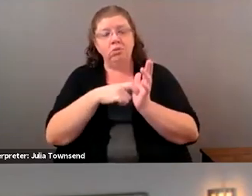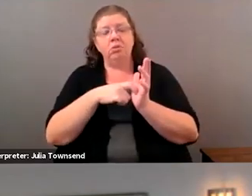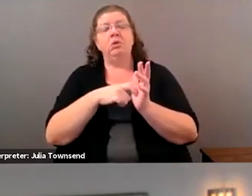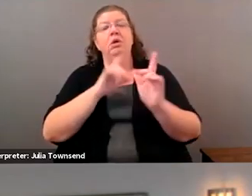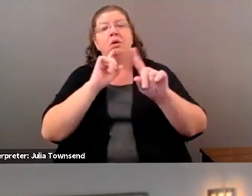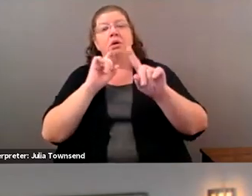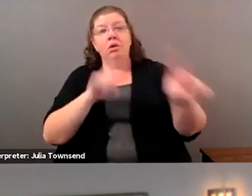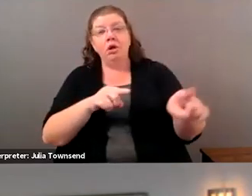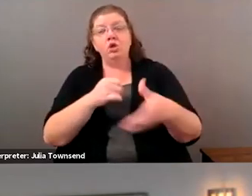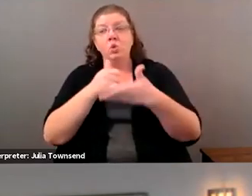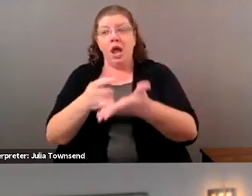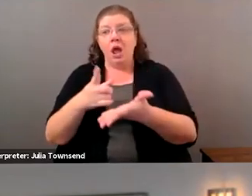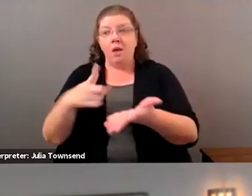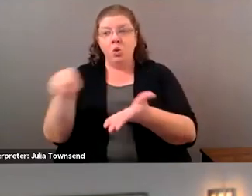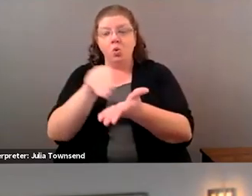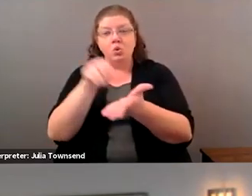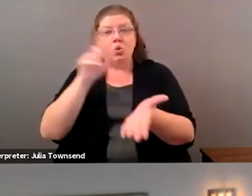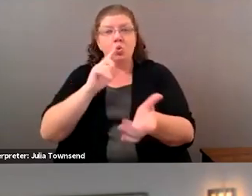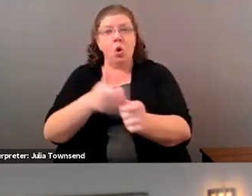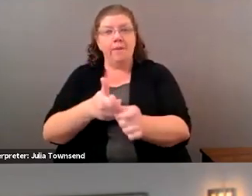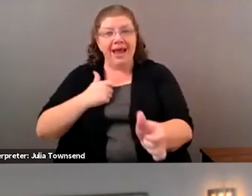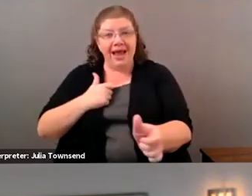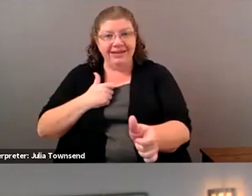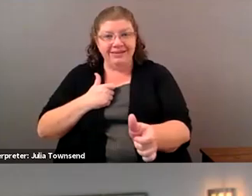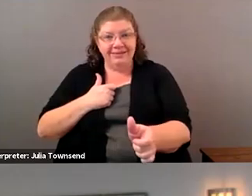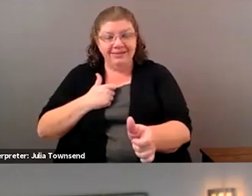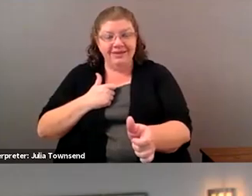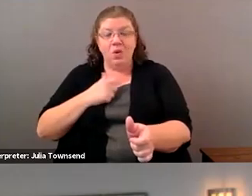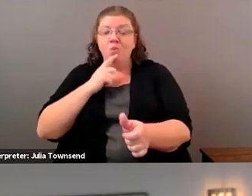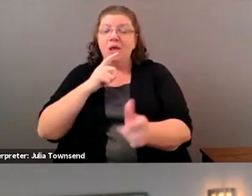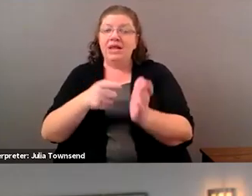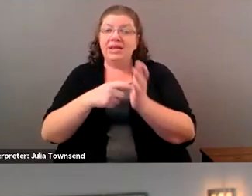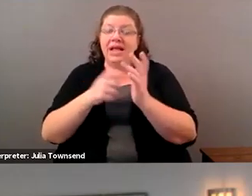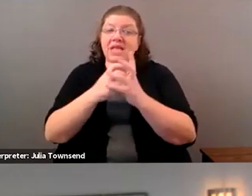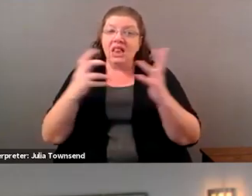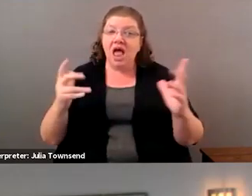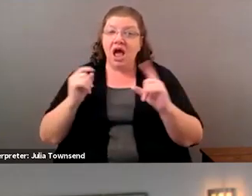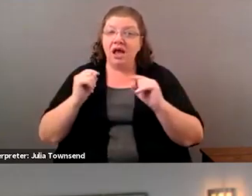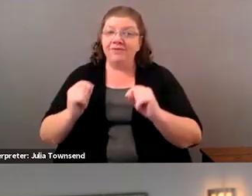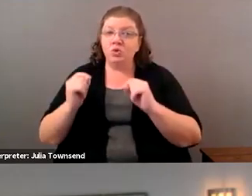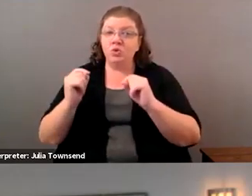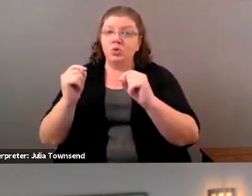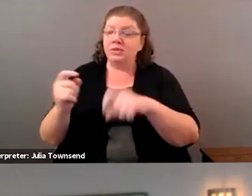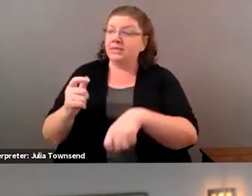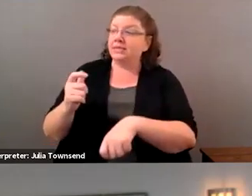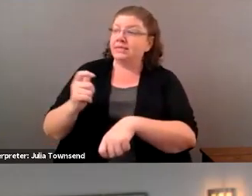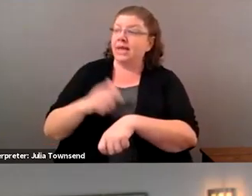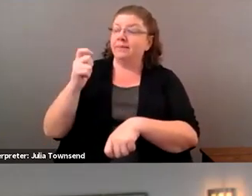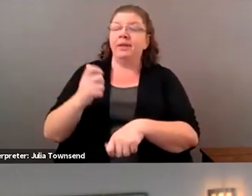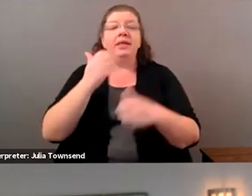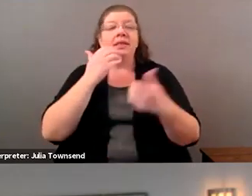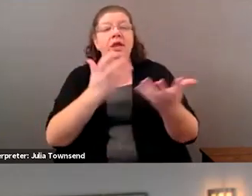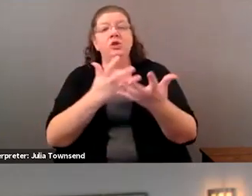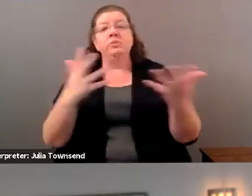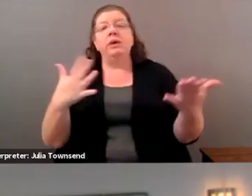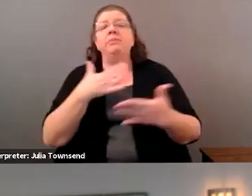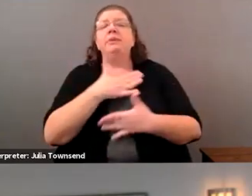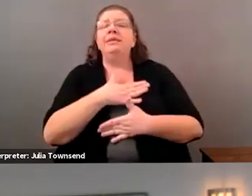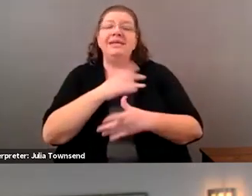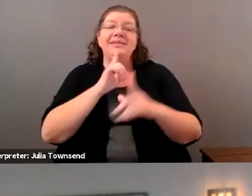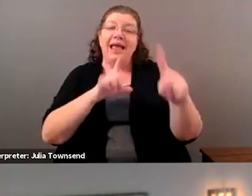estudiantes que no están rezagados y cómo estamos esto va a tomar mucho tutorías gracias y por favor